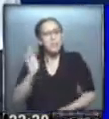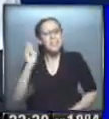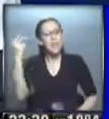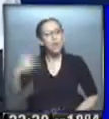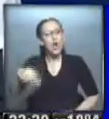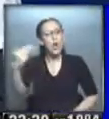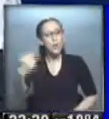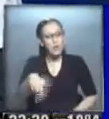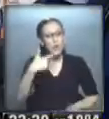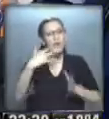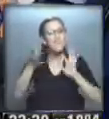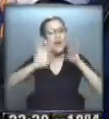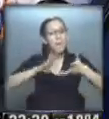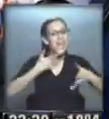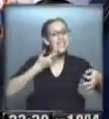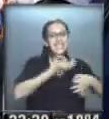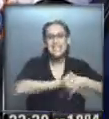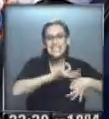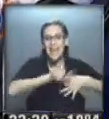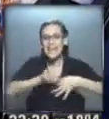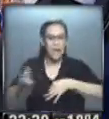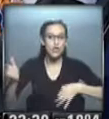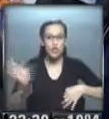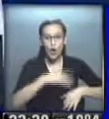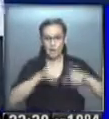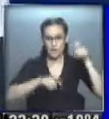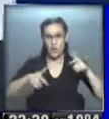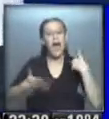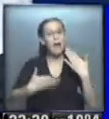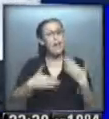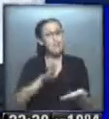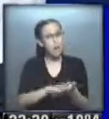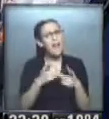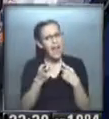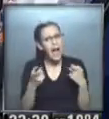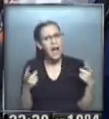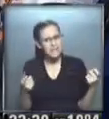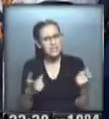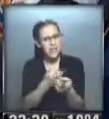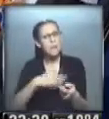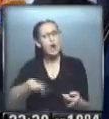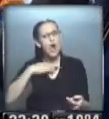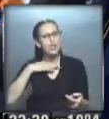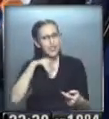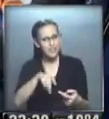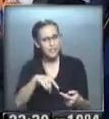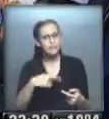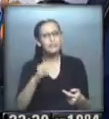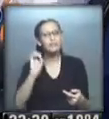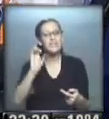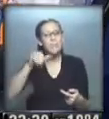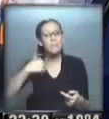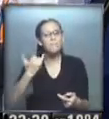de concientizar a la gente, dedicar el mes a concientizar a la gente y para ello dejarse los mostachos, en inglés es